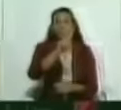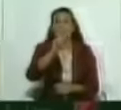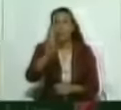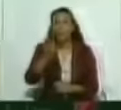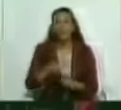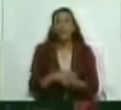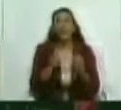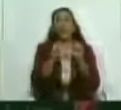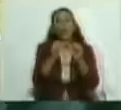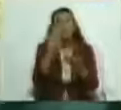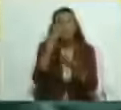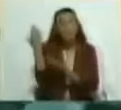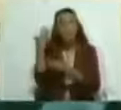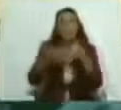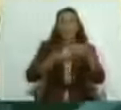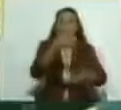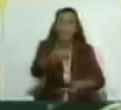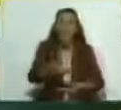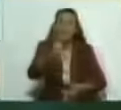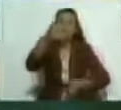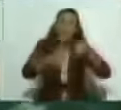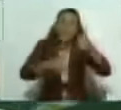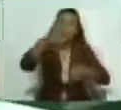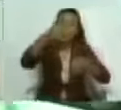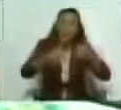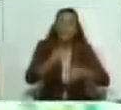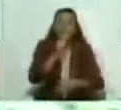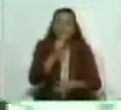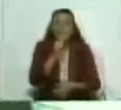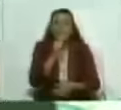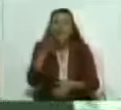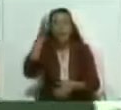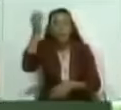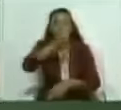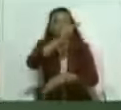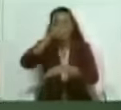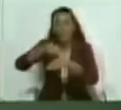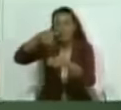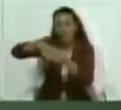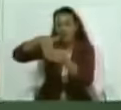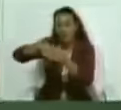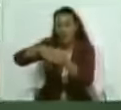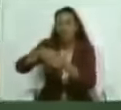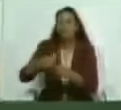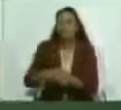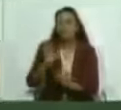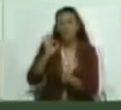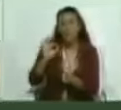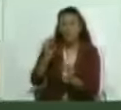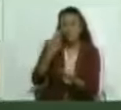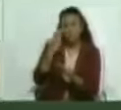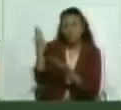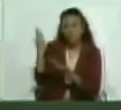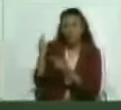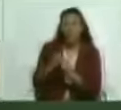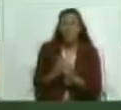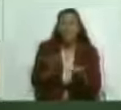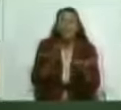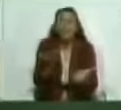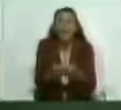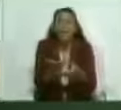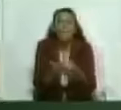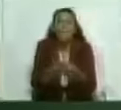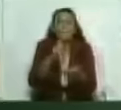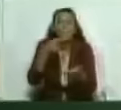Bien, continúa este proceso de postulaciones ante el Consejo Nacional Electoral, precisamente para entregar esta